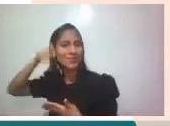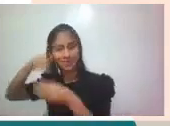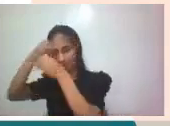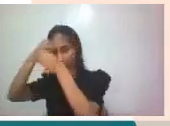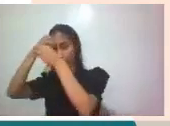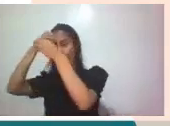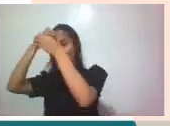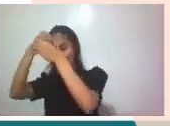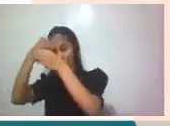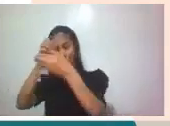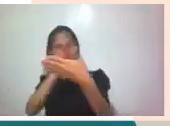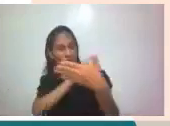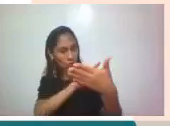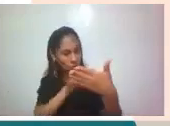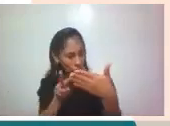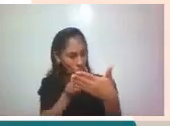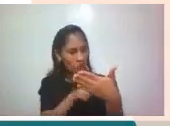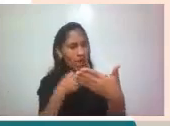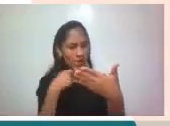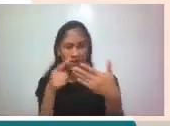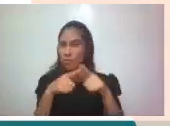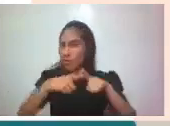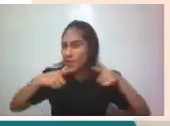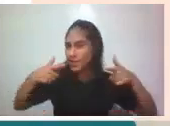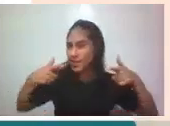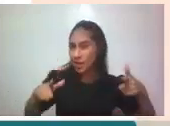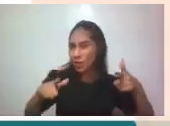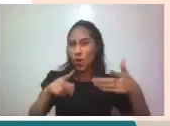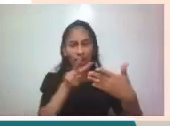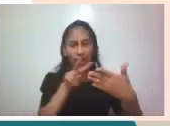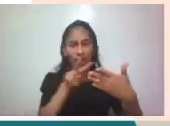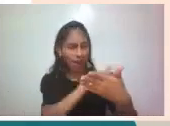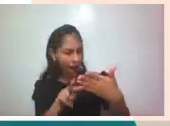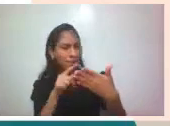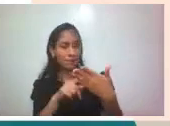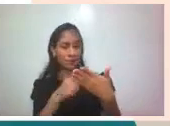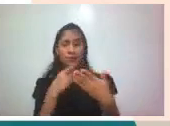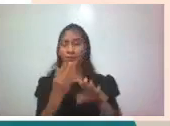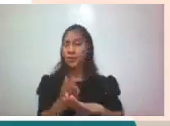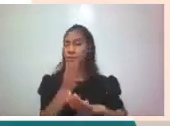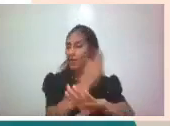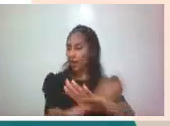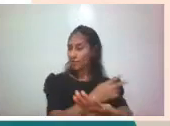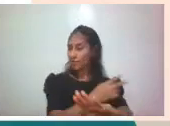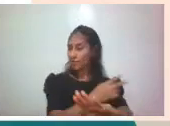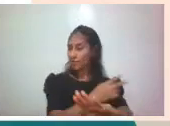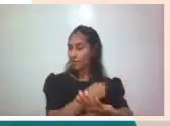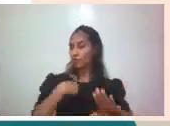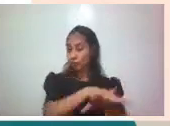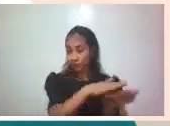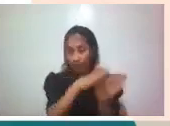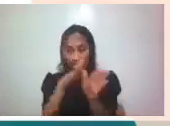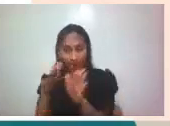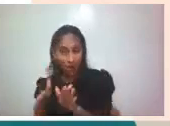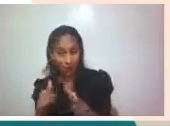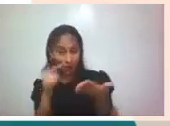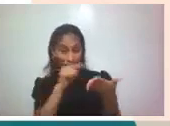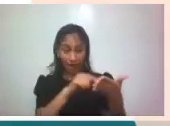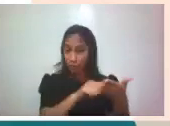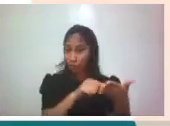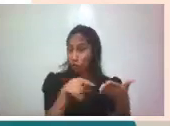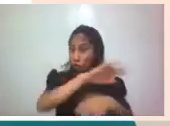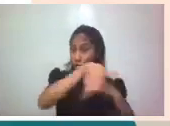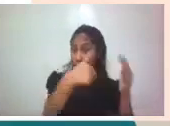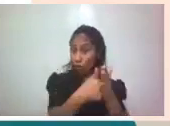adaptar nuestro lenguaje técnico hacia los distintos públicos a quienes nos dirigimos. En ese sentido, el objetivo central de